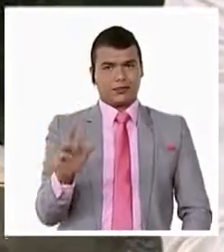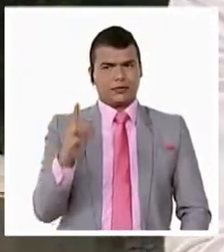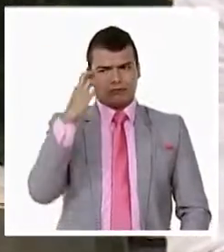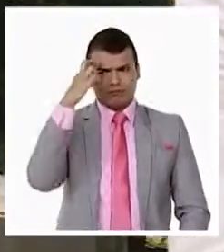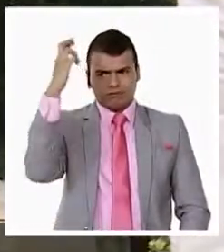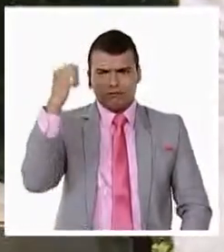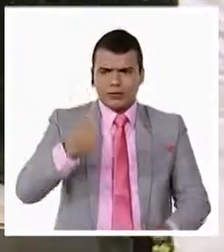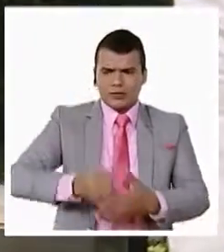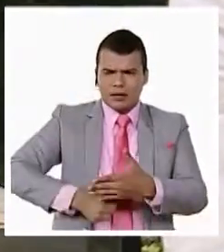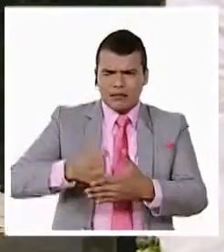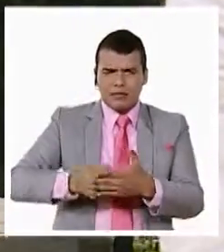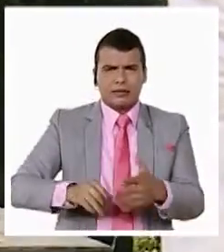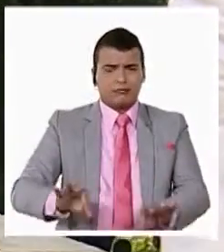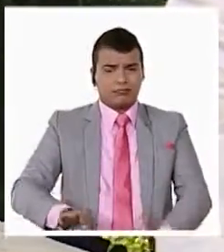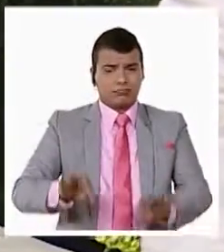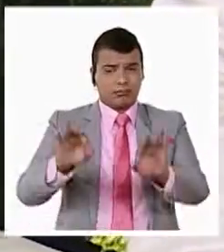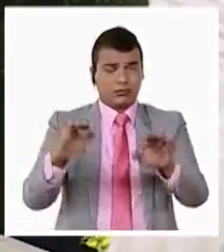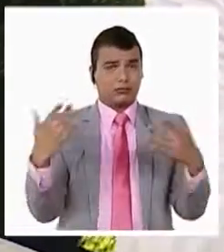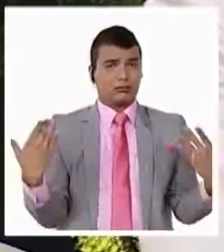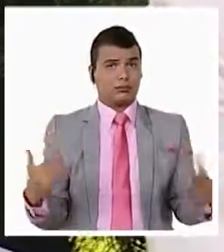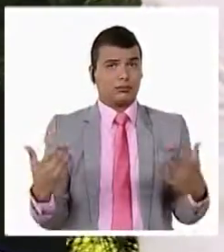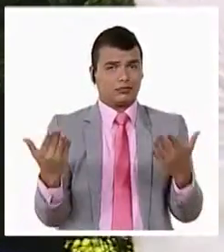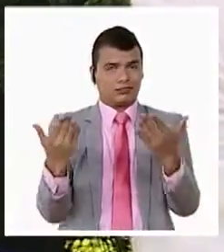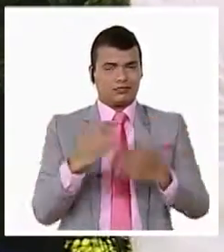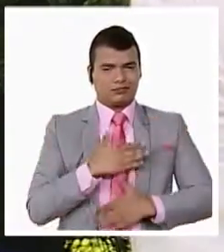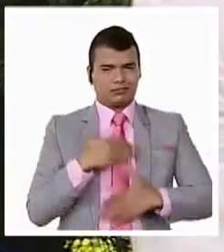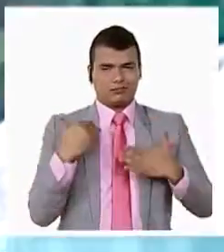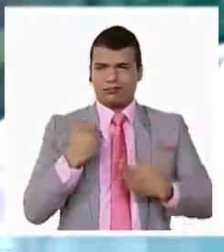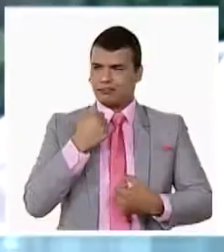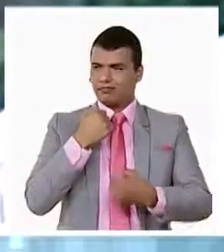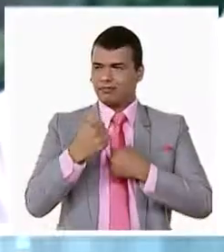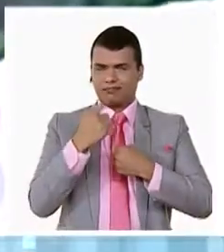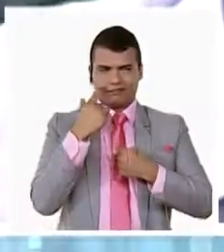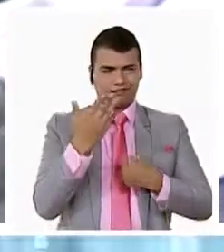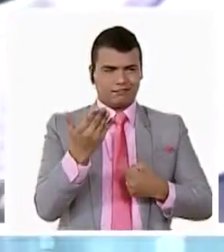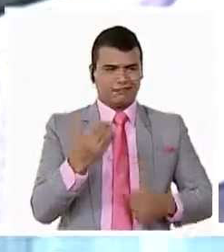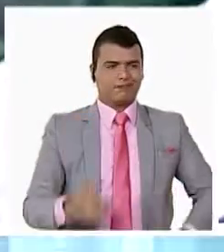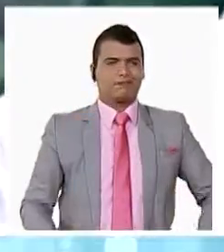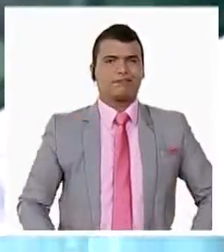con dedicación y con demasiado profesionalismo. En La Jugada con Dinas. En La Jugada con Dinas.